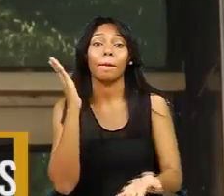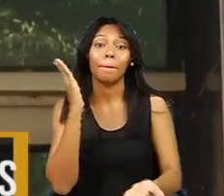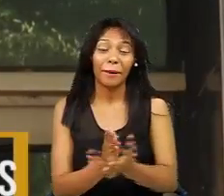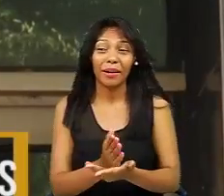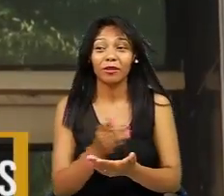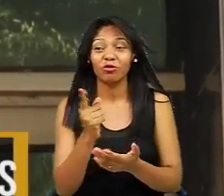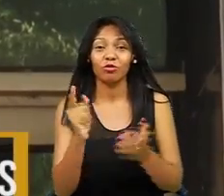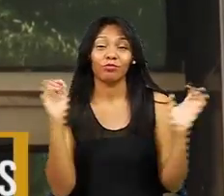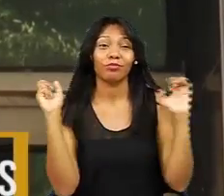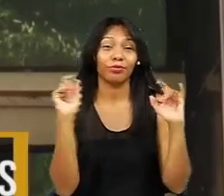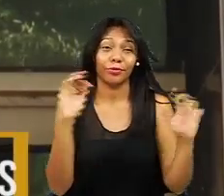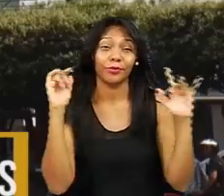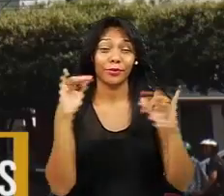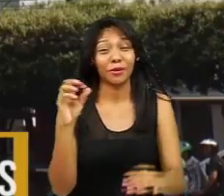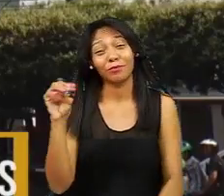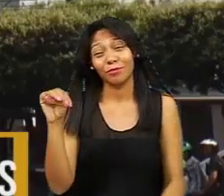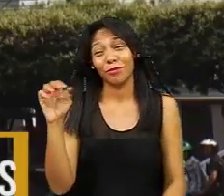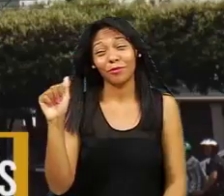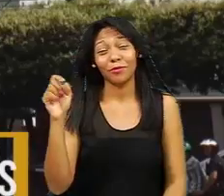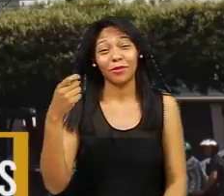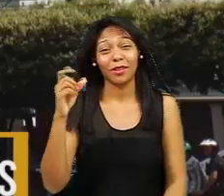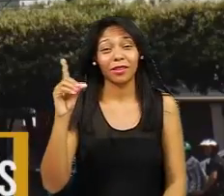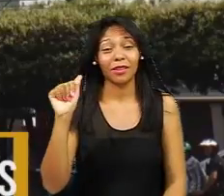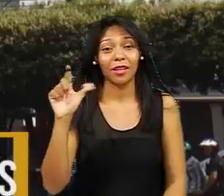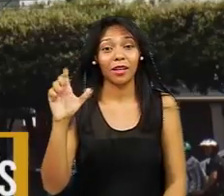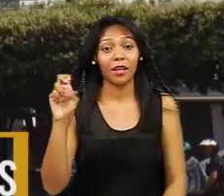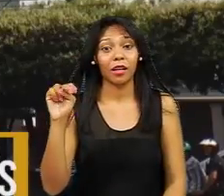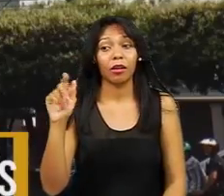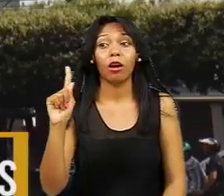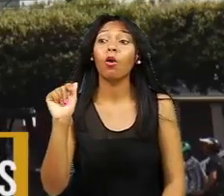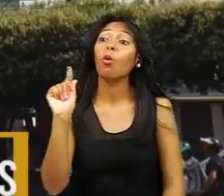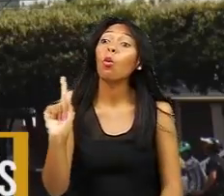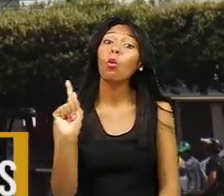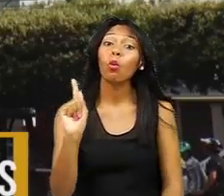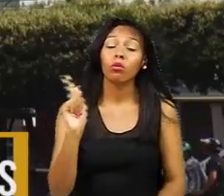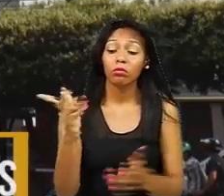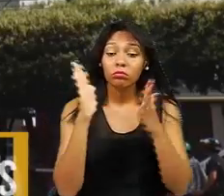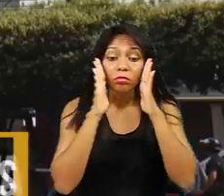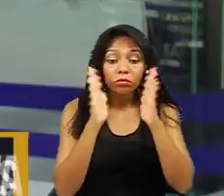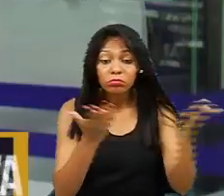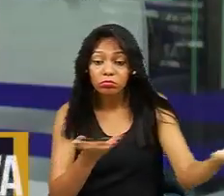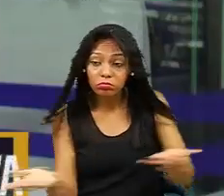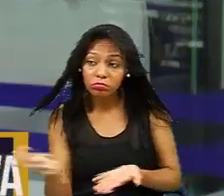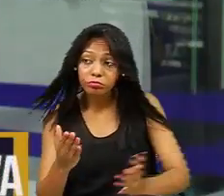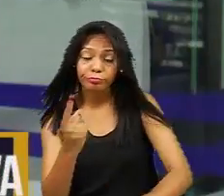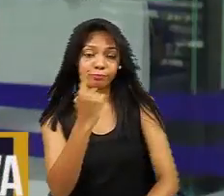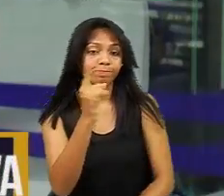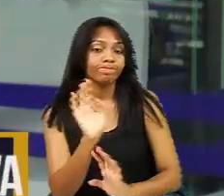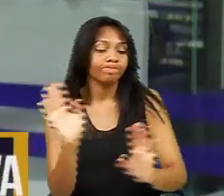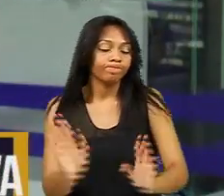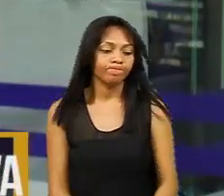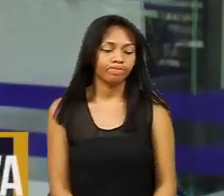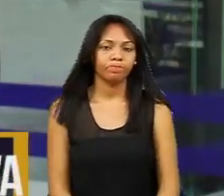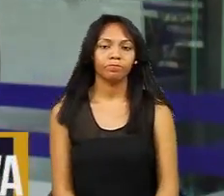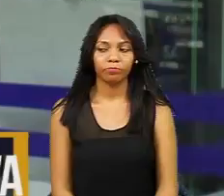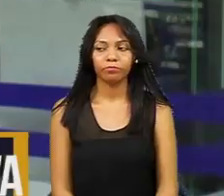Magdalena, teniendo en cuenta que esta es la única que está prestando servicios a usuarios afectados. No, nosotros hemos garantizado la red, que la